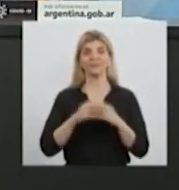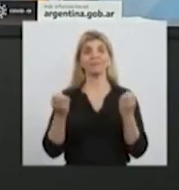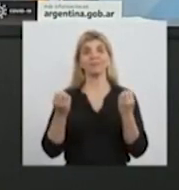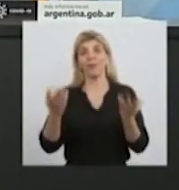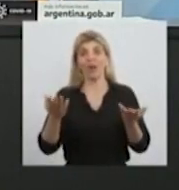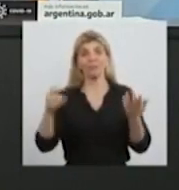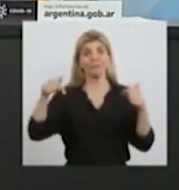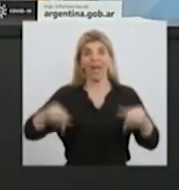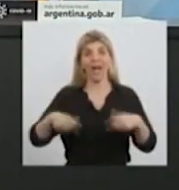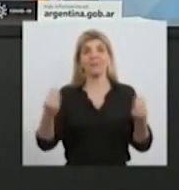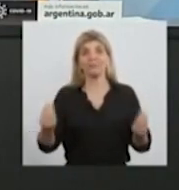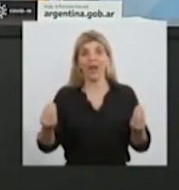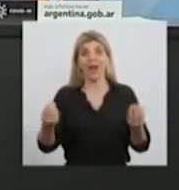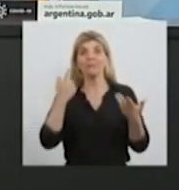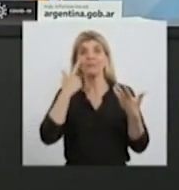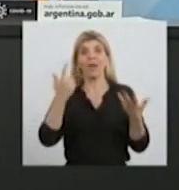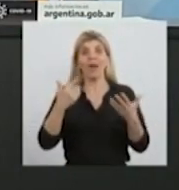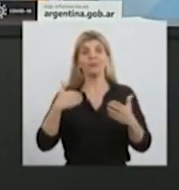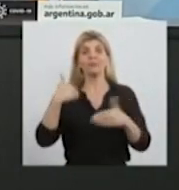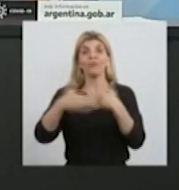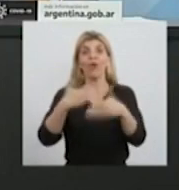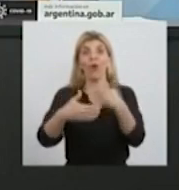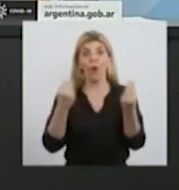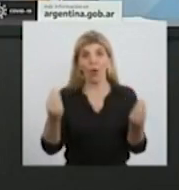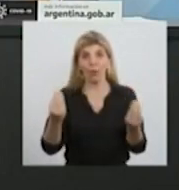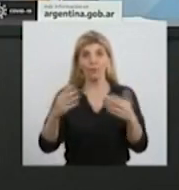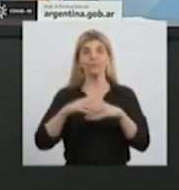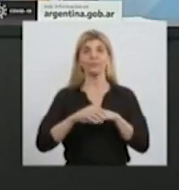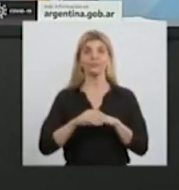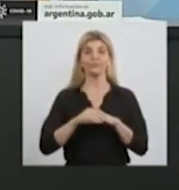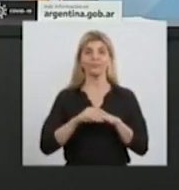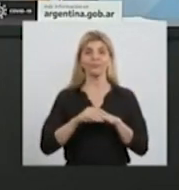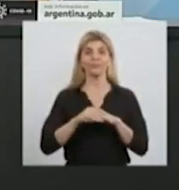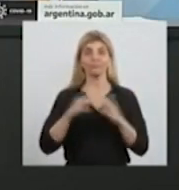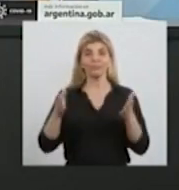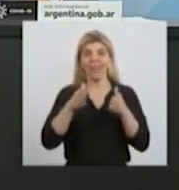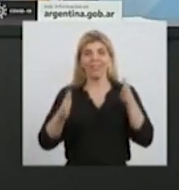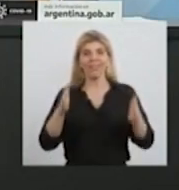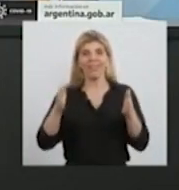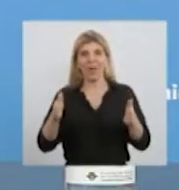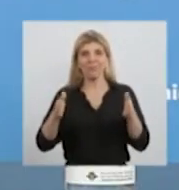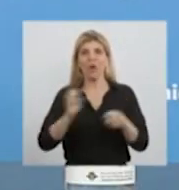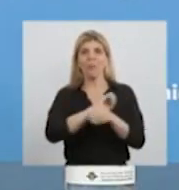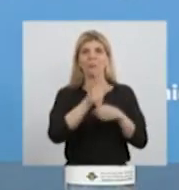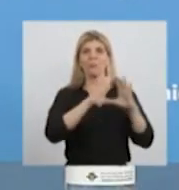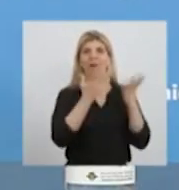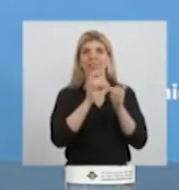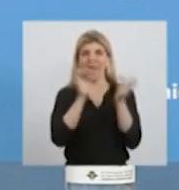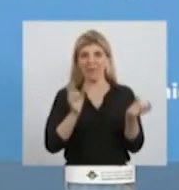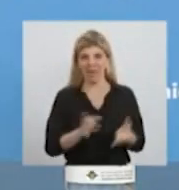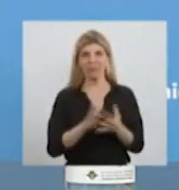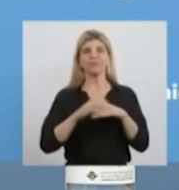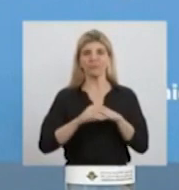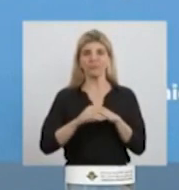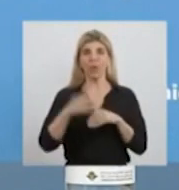esta necesidad política tan patológica, es que comete